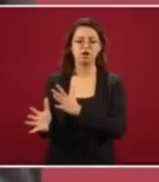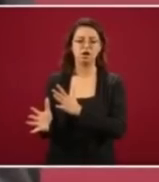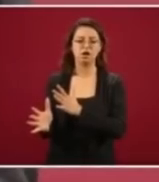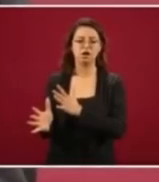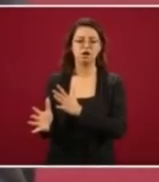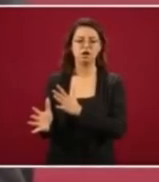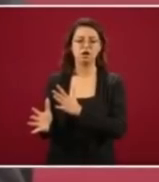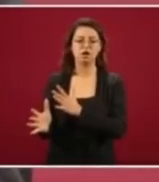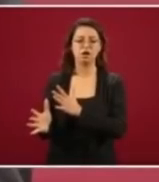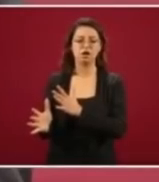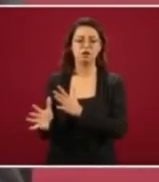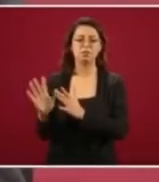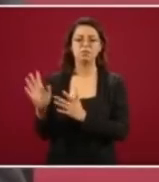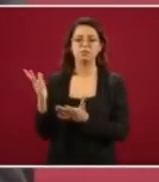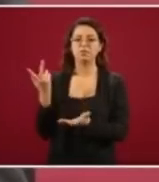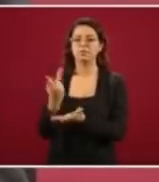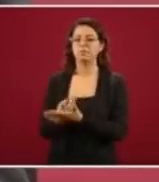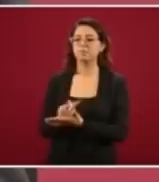en premio